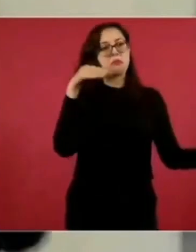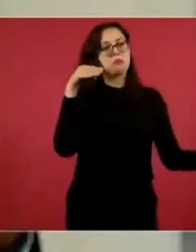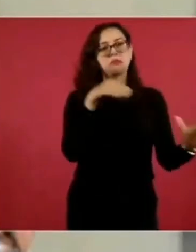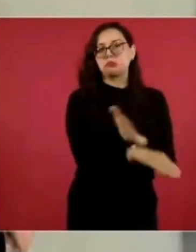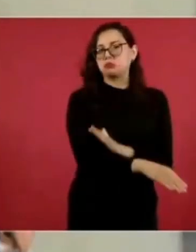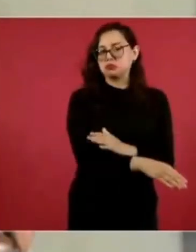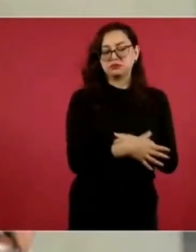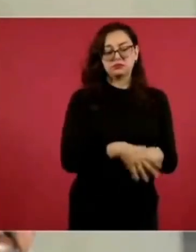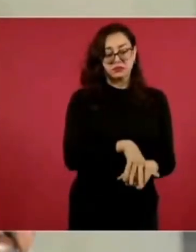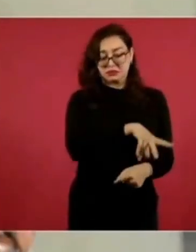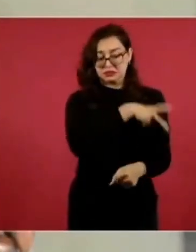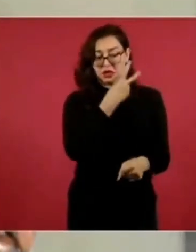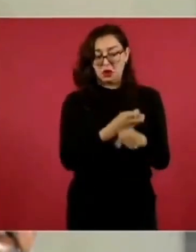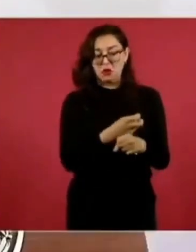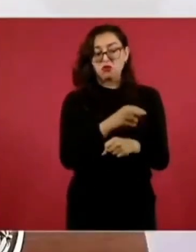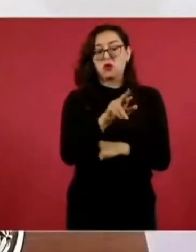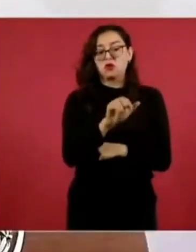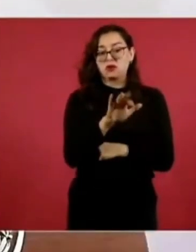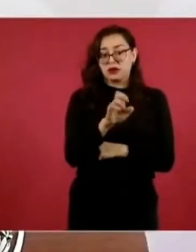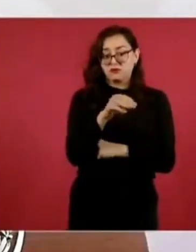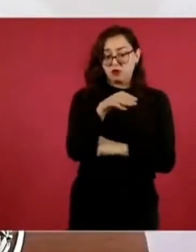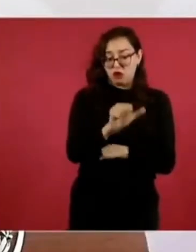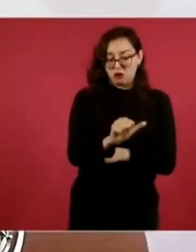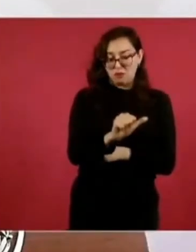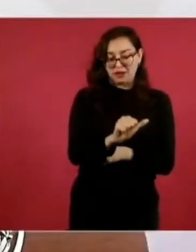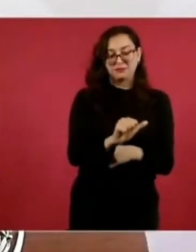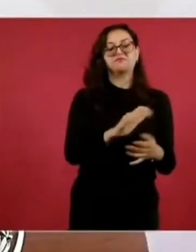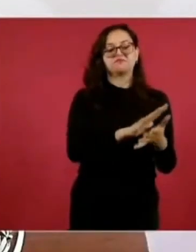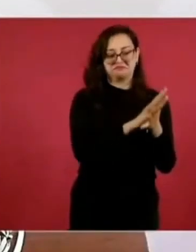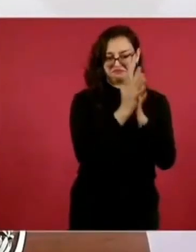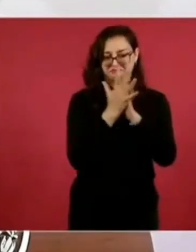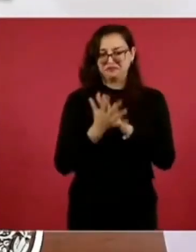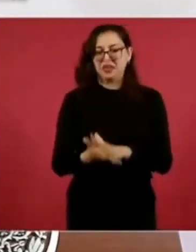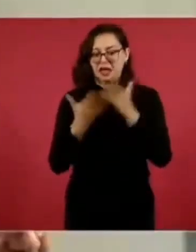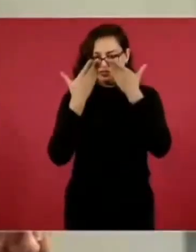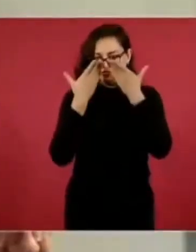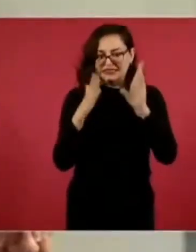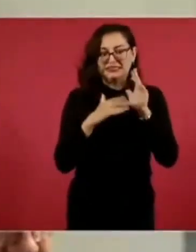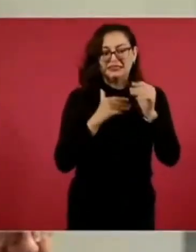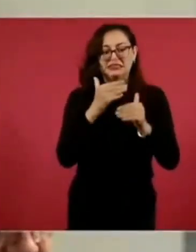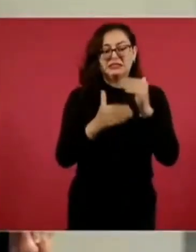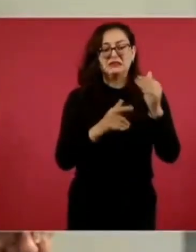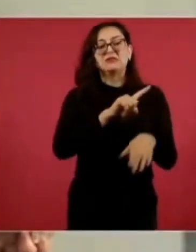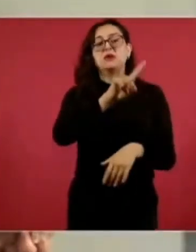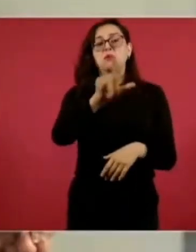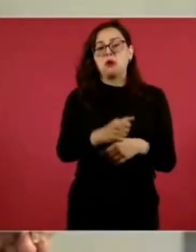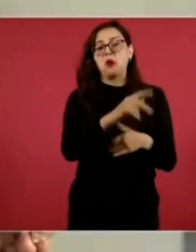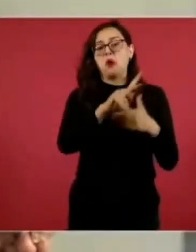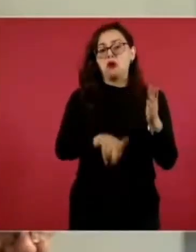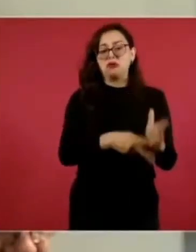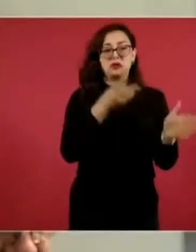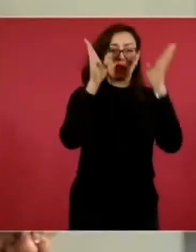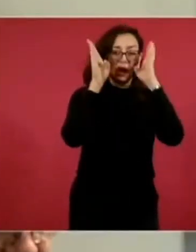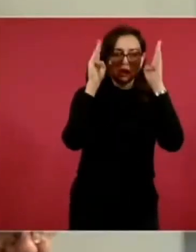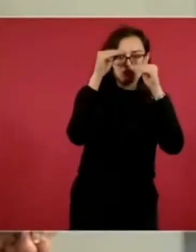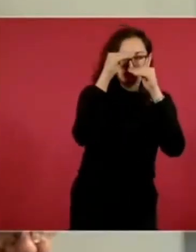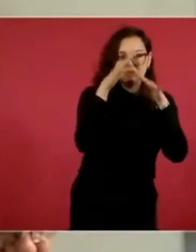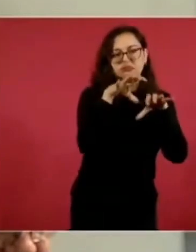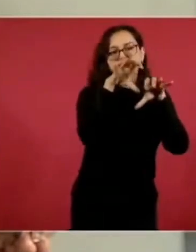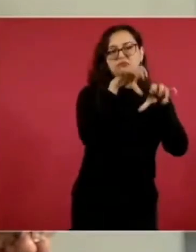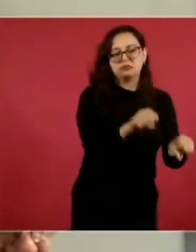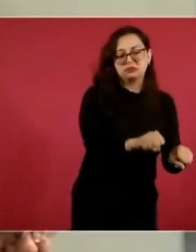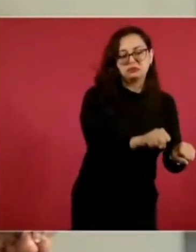la reforma, lo mismo, los conservadores nuevamente vuelven a subir el poder. En la época de la revolución,